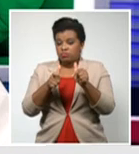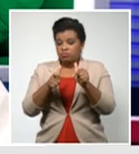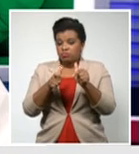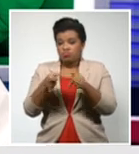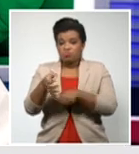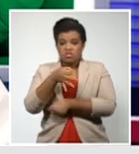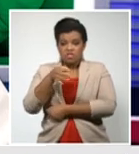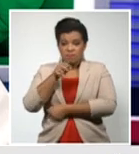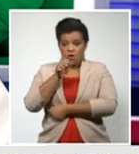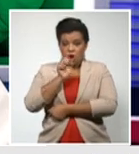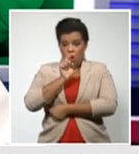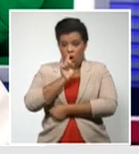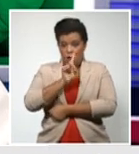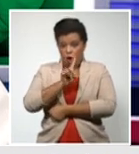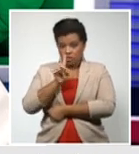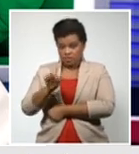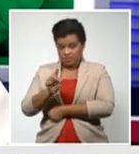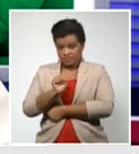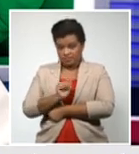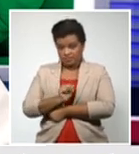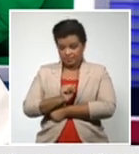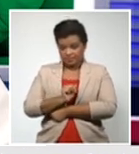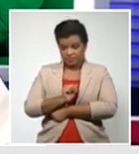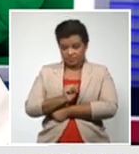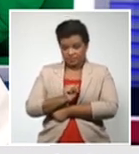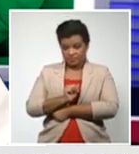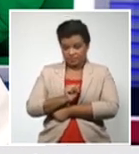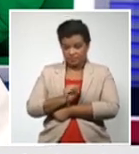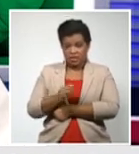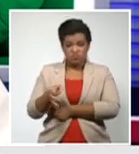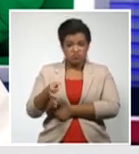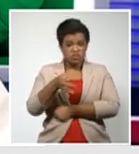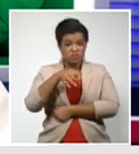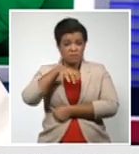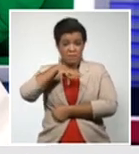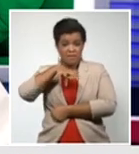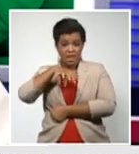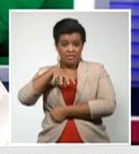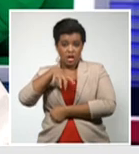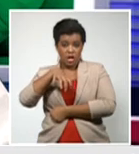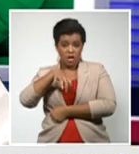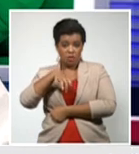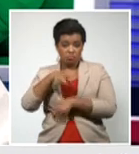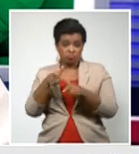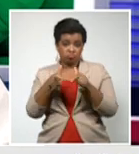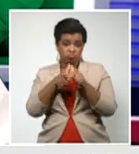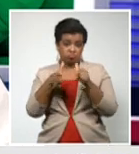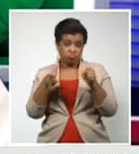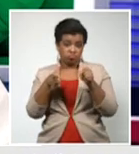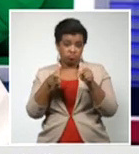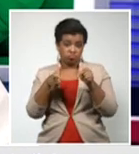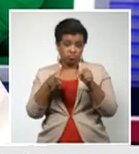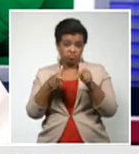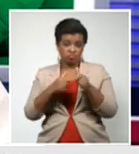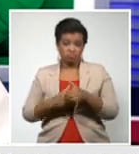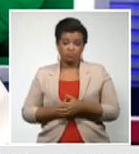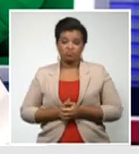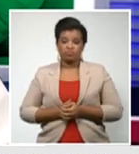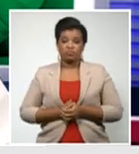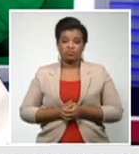municipios. Estamos hablando del municipio Pinar del Río con el mayor número, que es además donde tiene la mayor